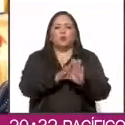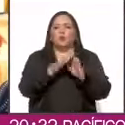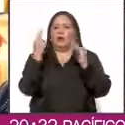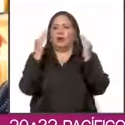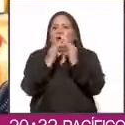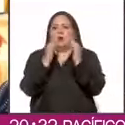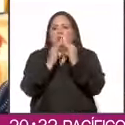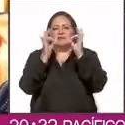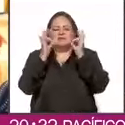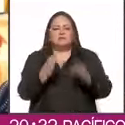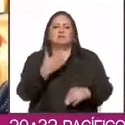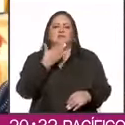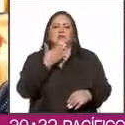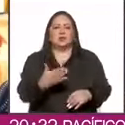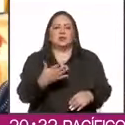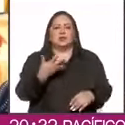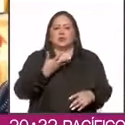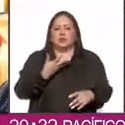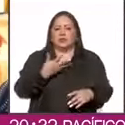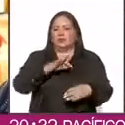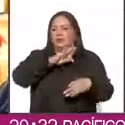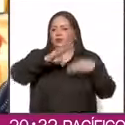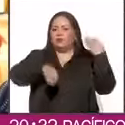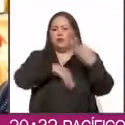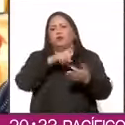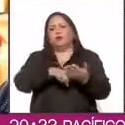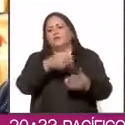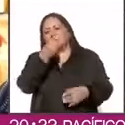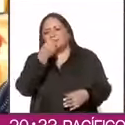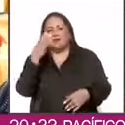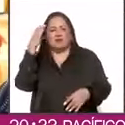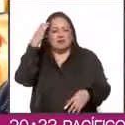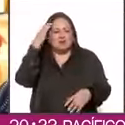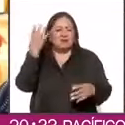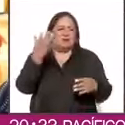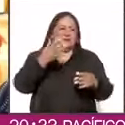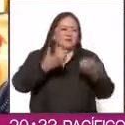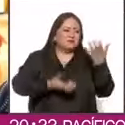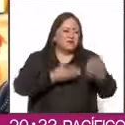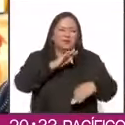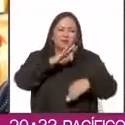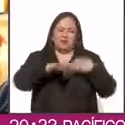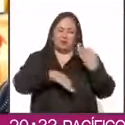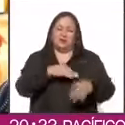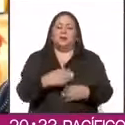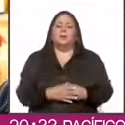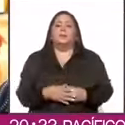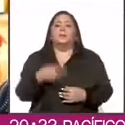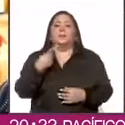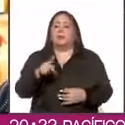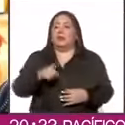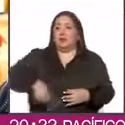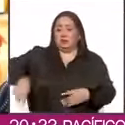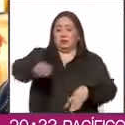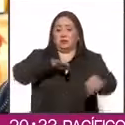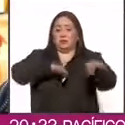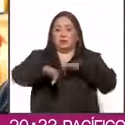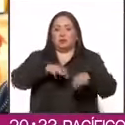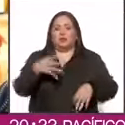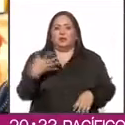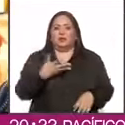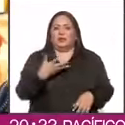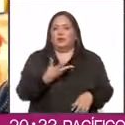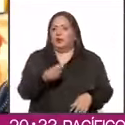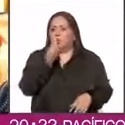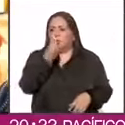hogar digno que cuente con todos los servicios. Que madres y padres trabajadores tengan comida